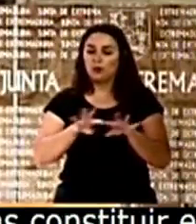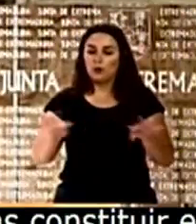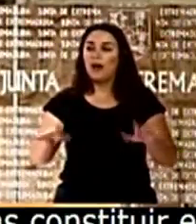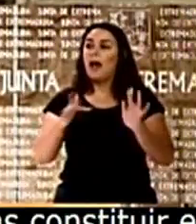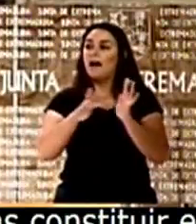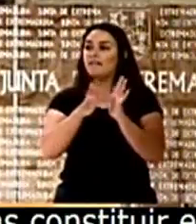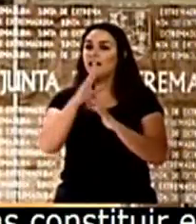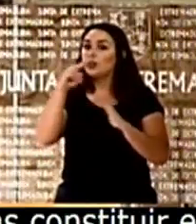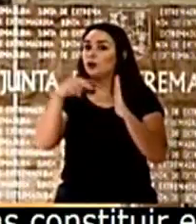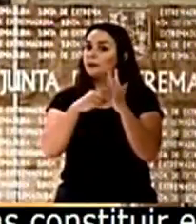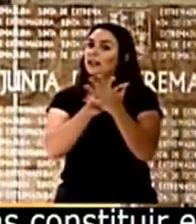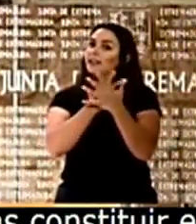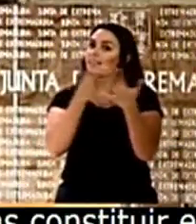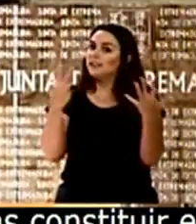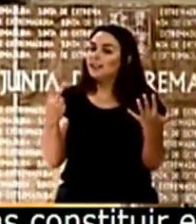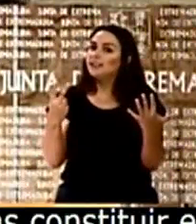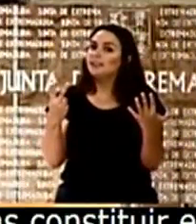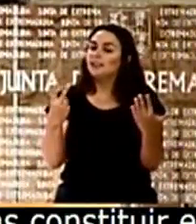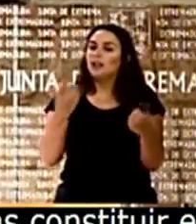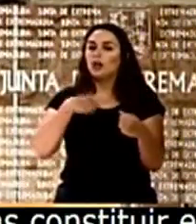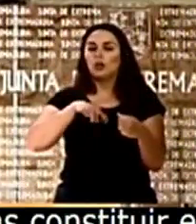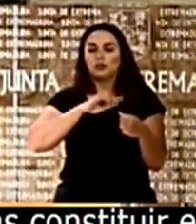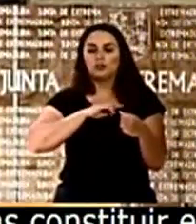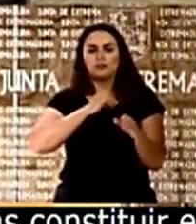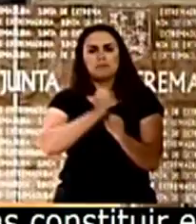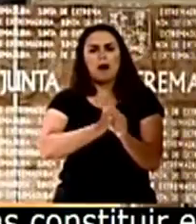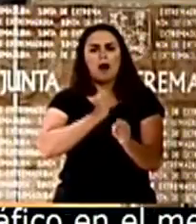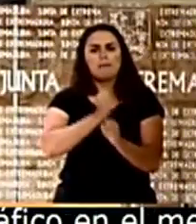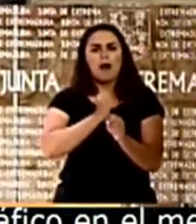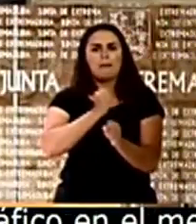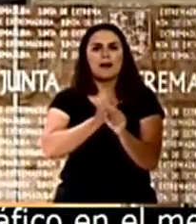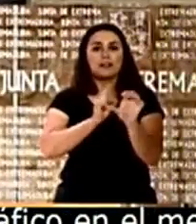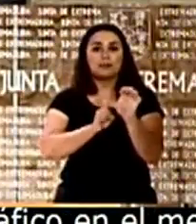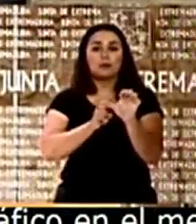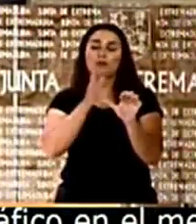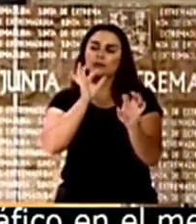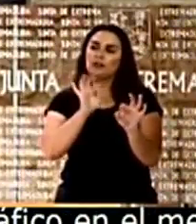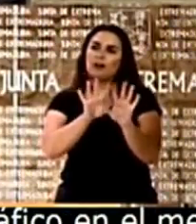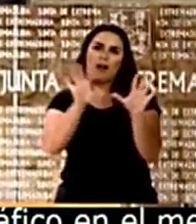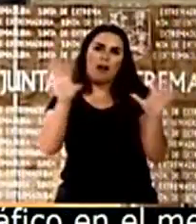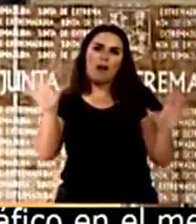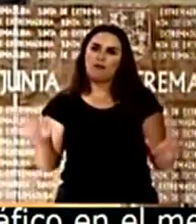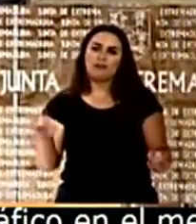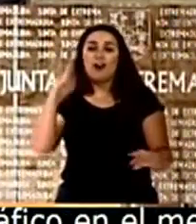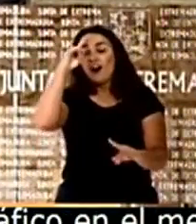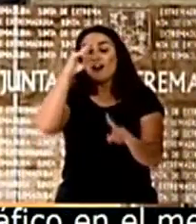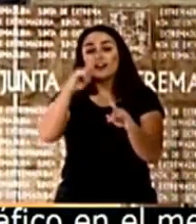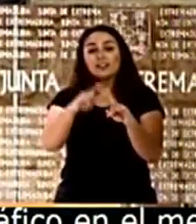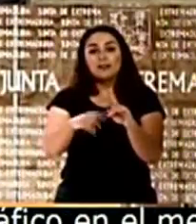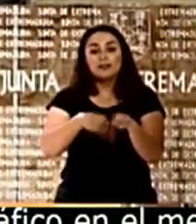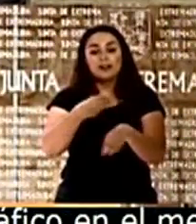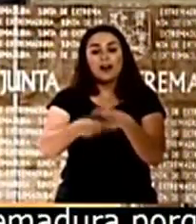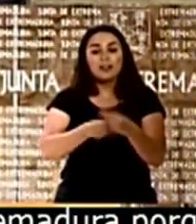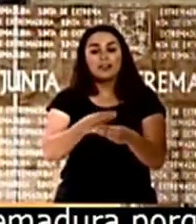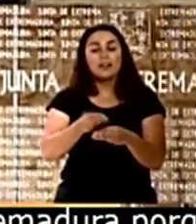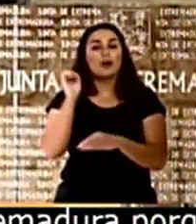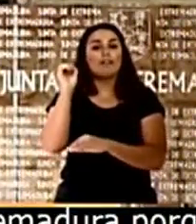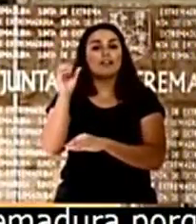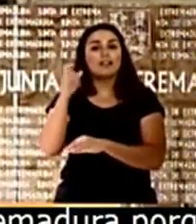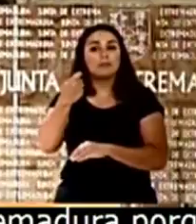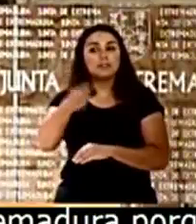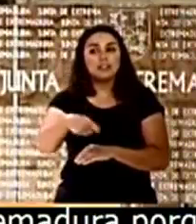de 2017, nos pusimos a trabajar en Extremadura porque efectivamente el objetivo que marcó la Conferencia de Presidentes fue